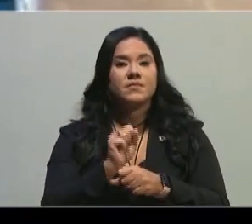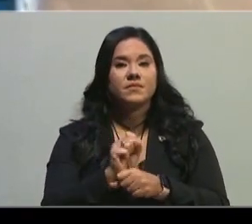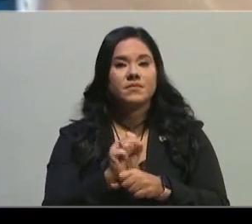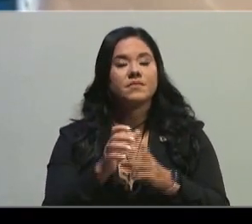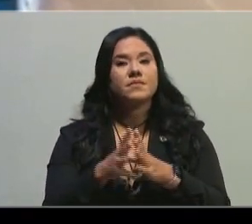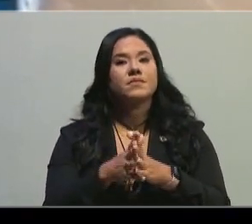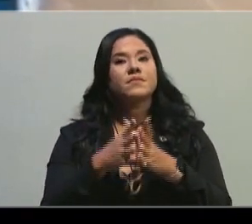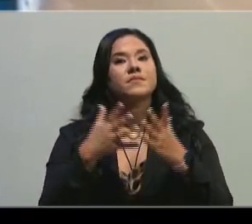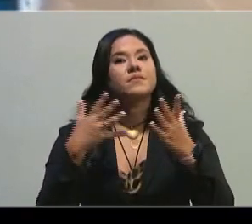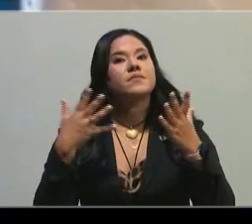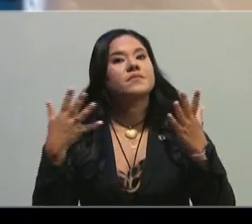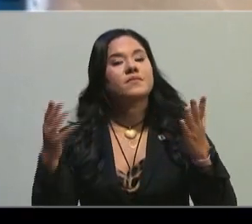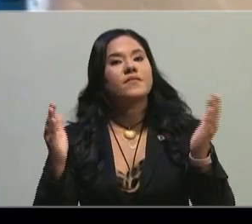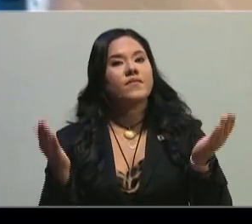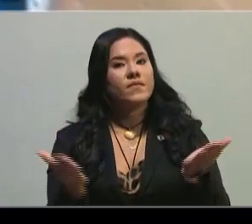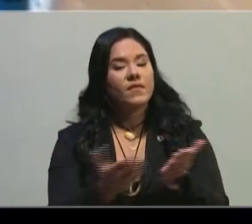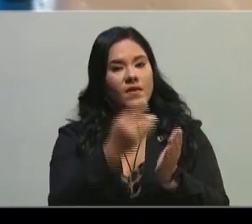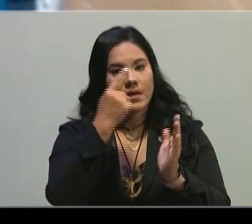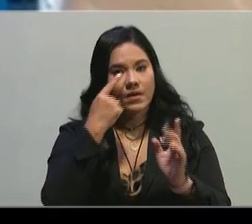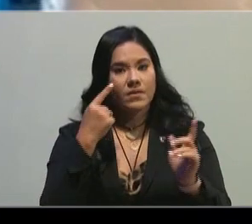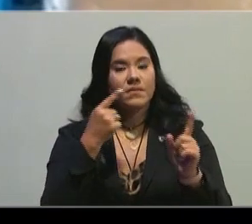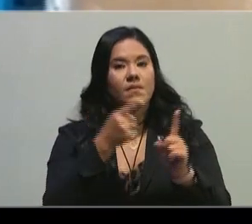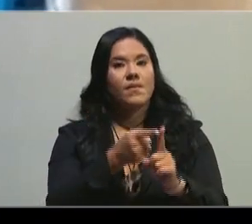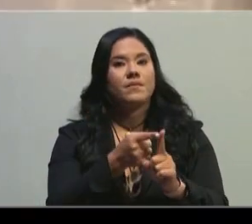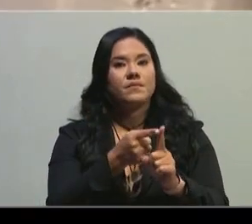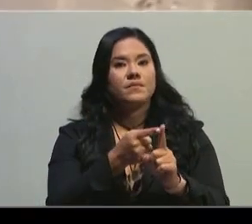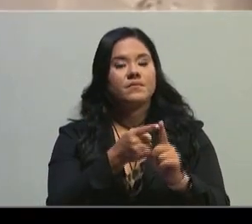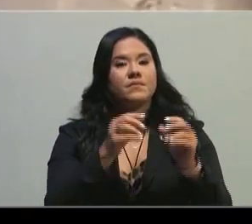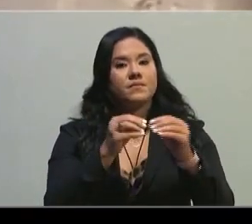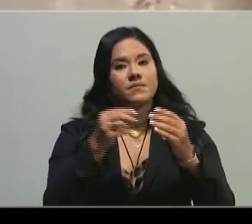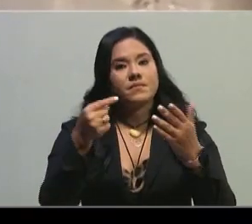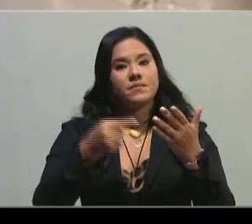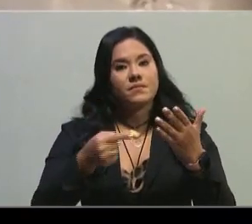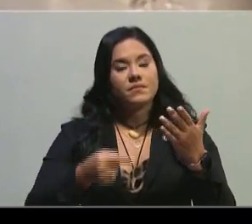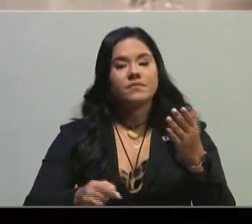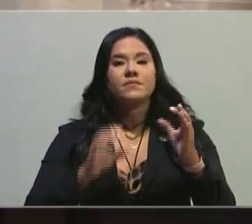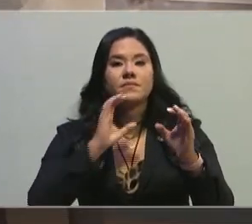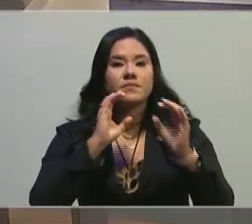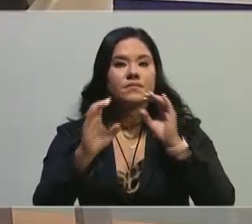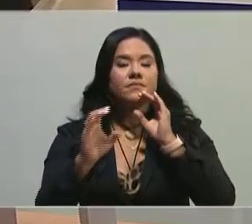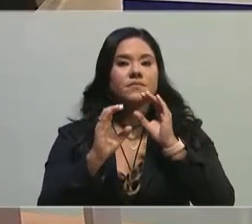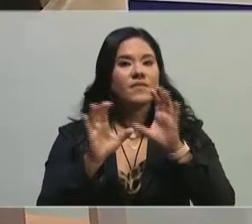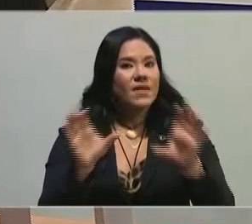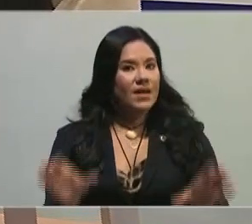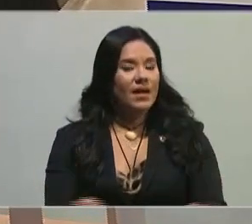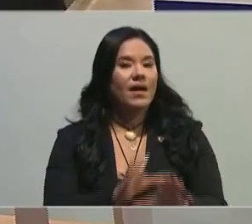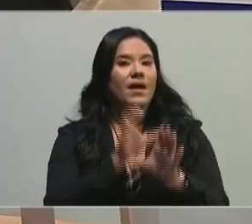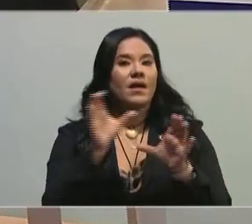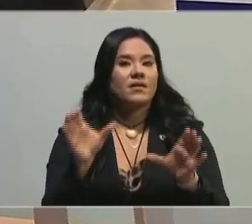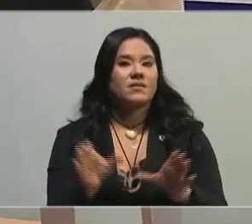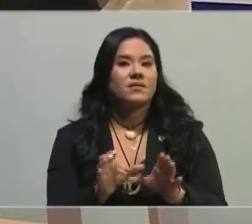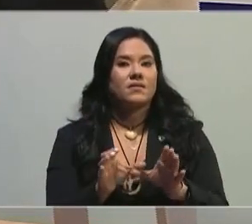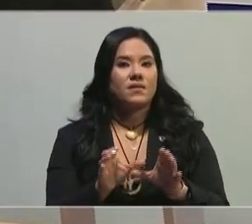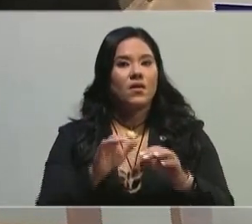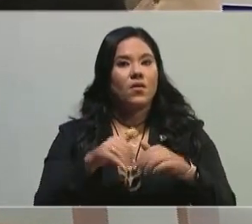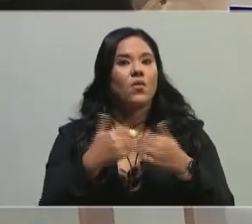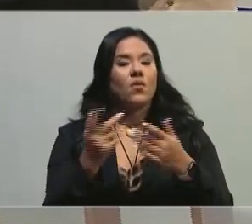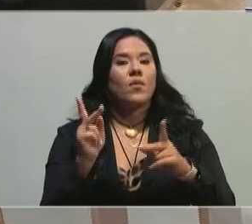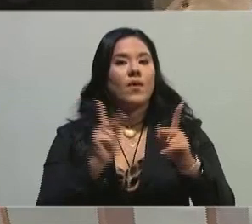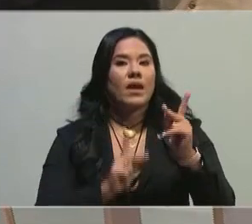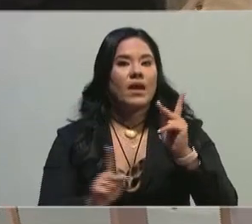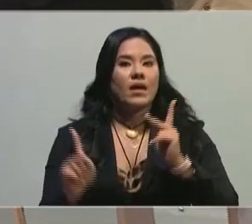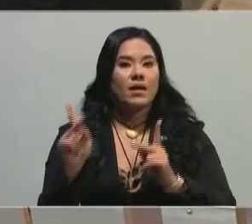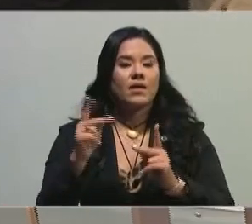instituciones que más conecta que más conversa que más hace por nuestra gente